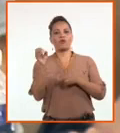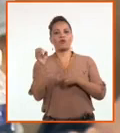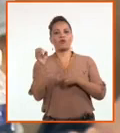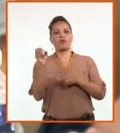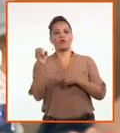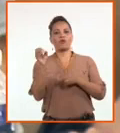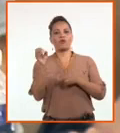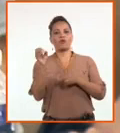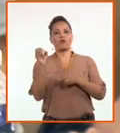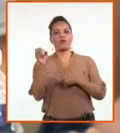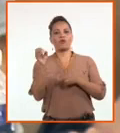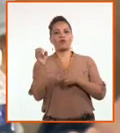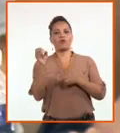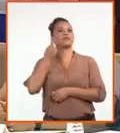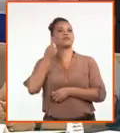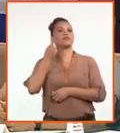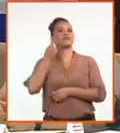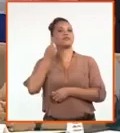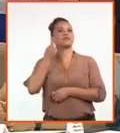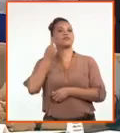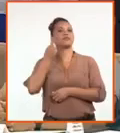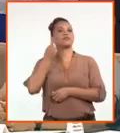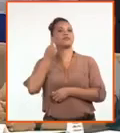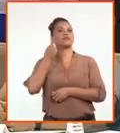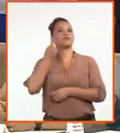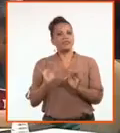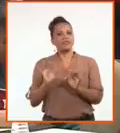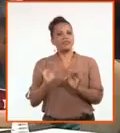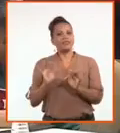histórica organización de masas. Y ese